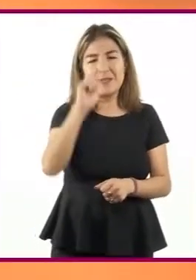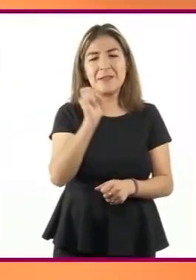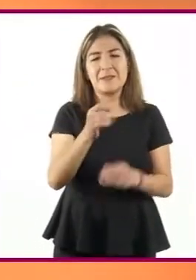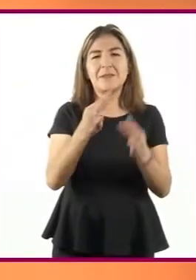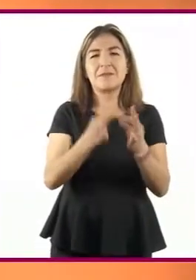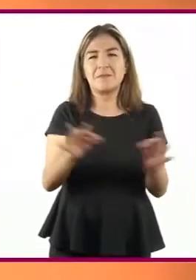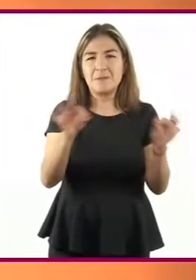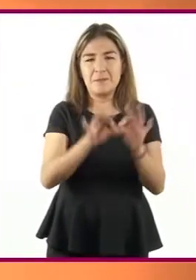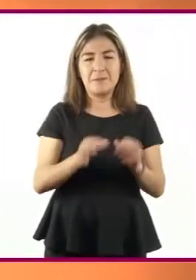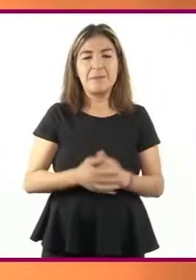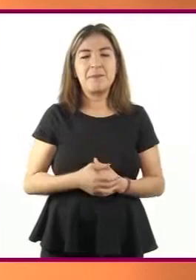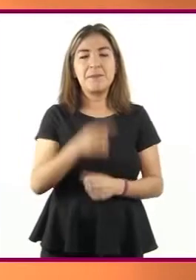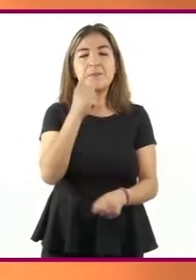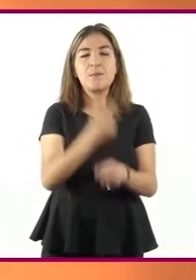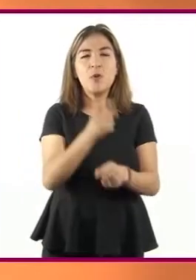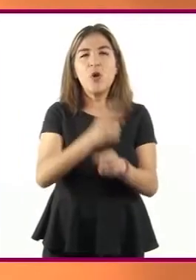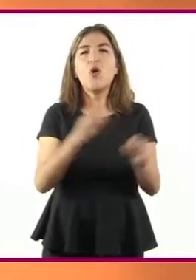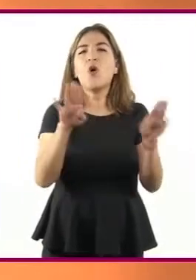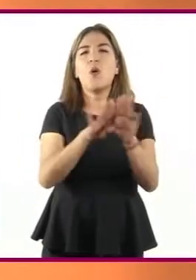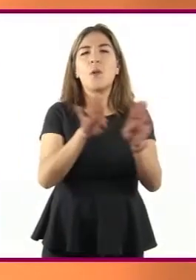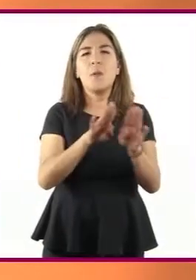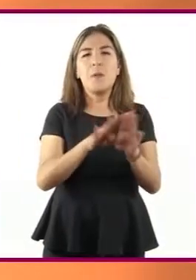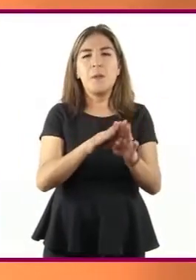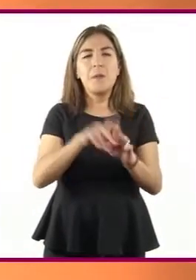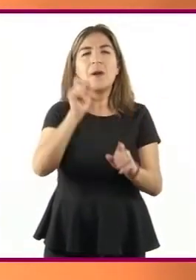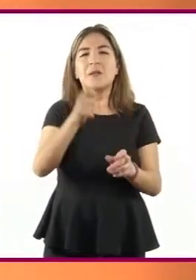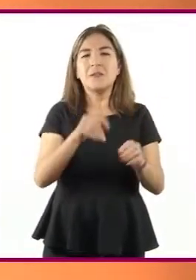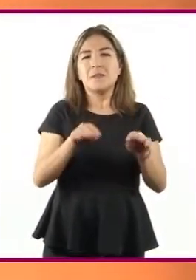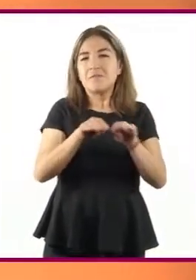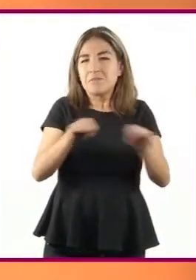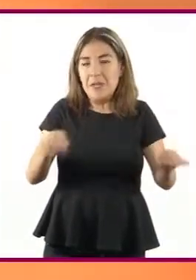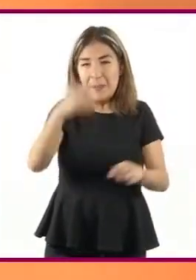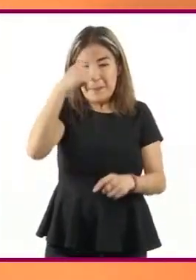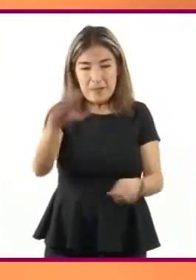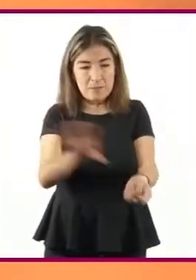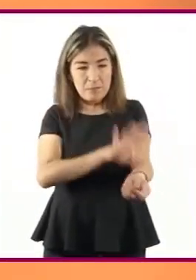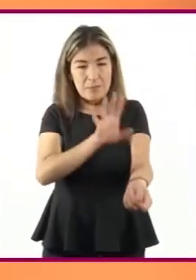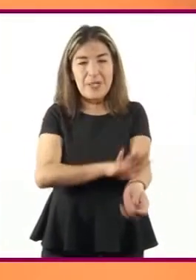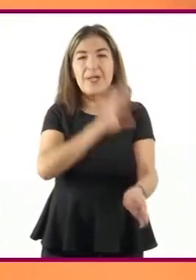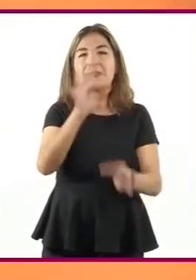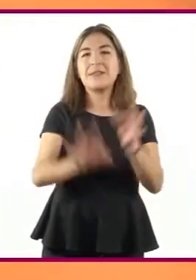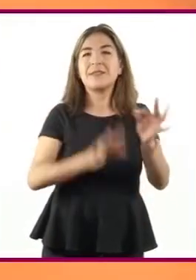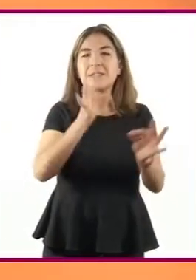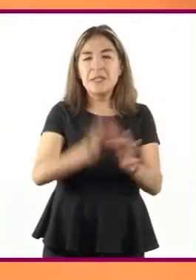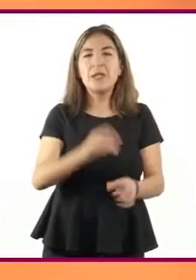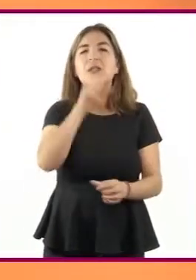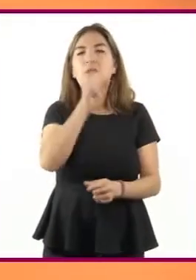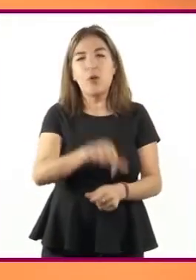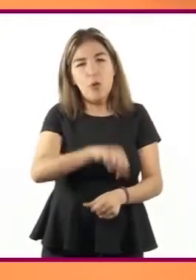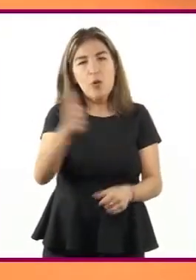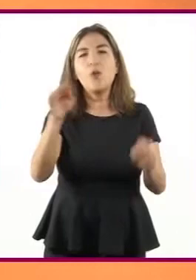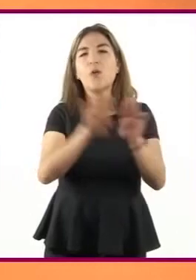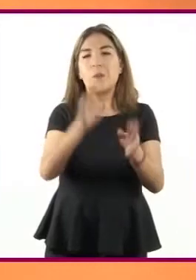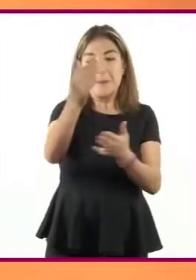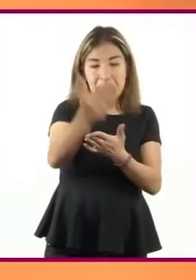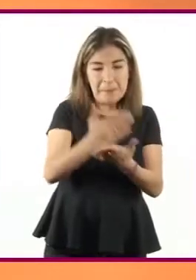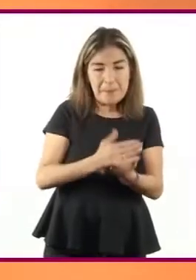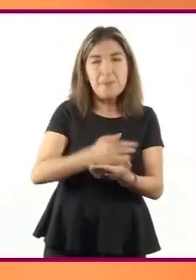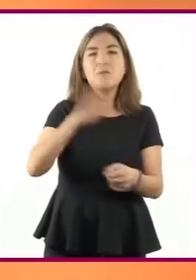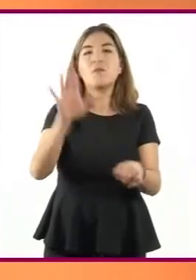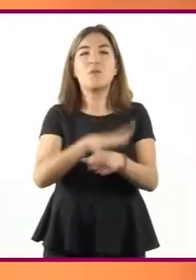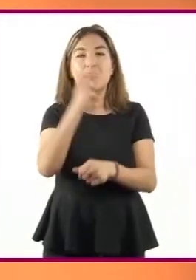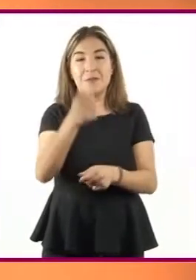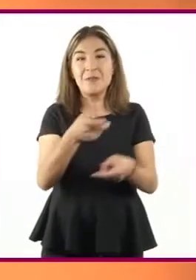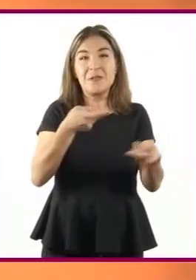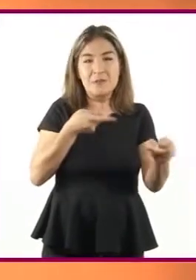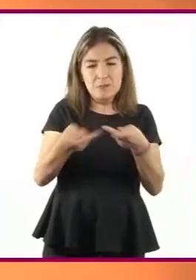cosas. La primera es cómo se mide nuestro consumo exacto de energía eléctrica y la otra es cómo poder disminuirlo porque el